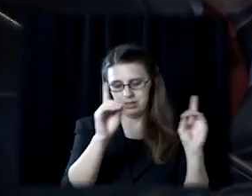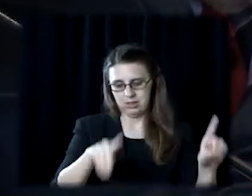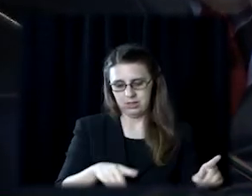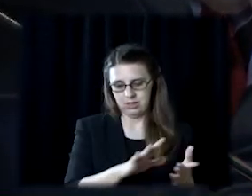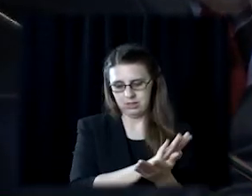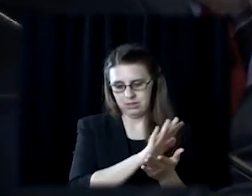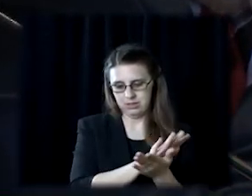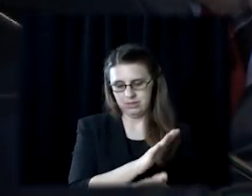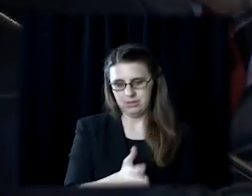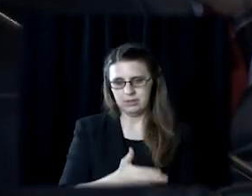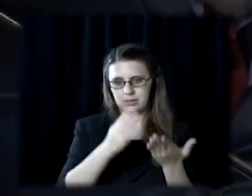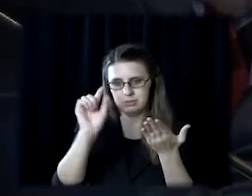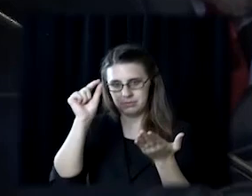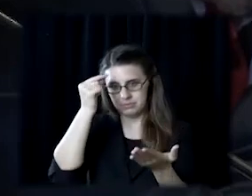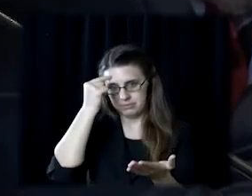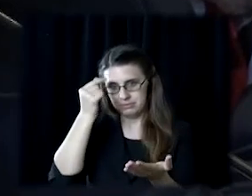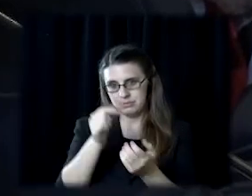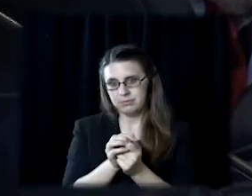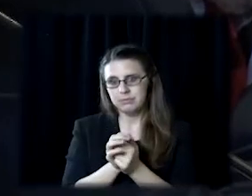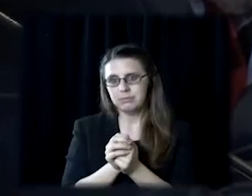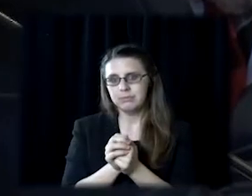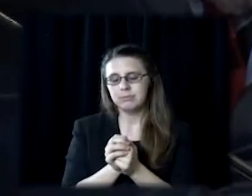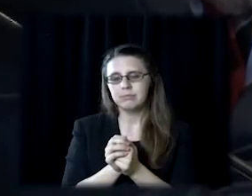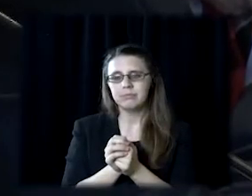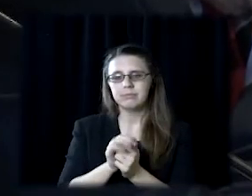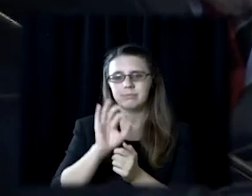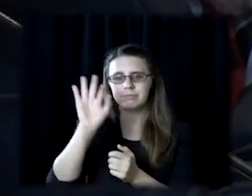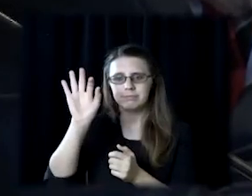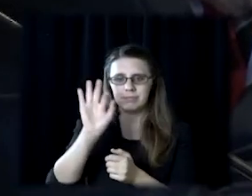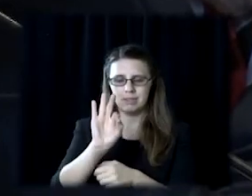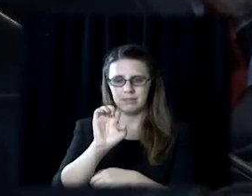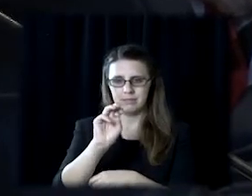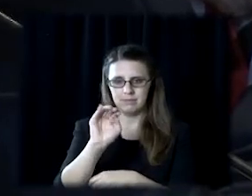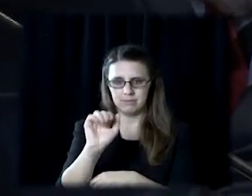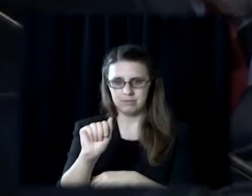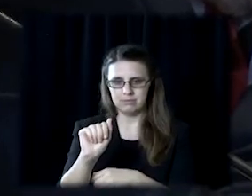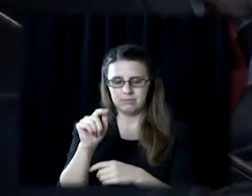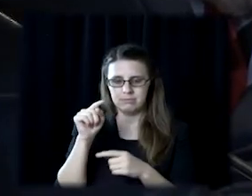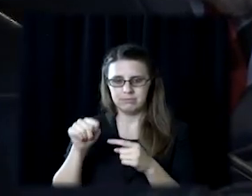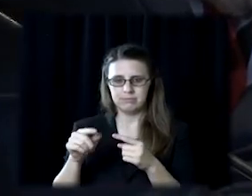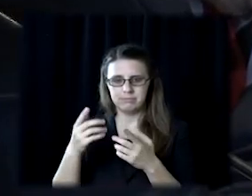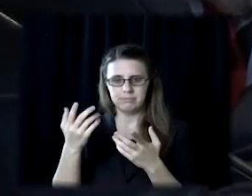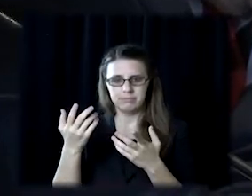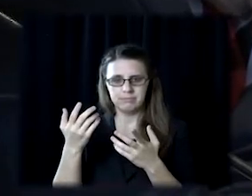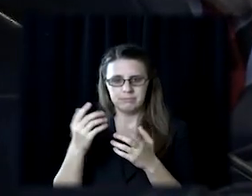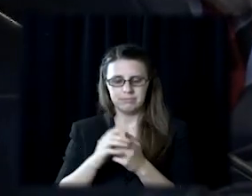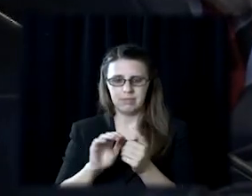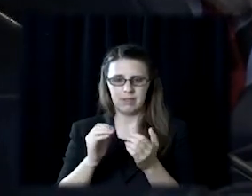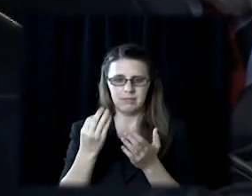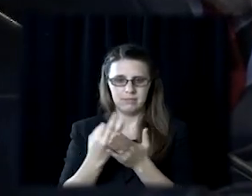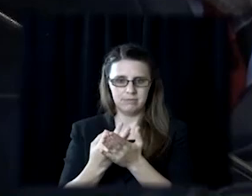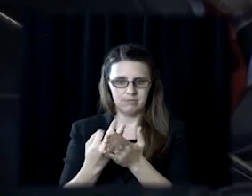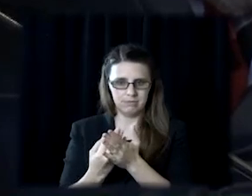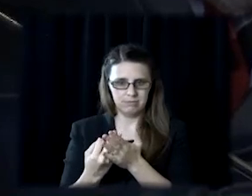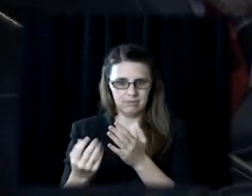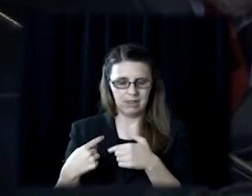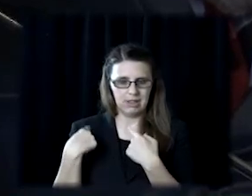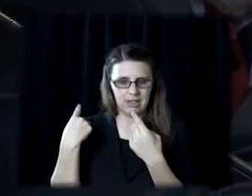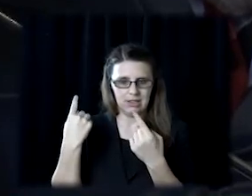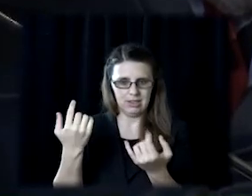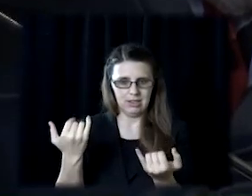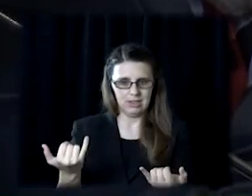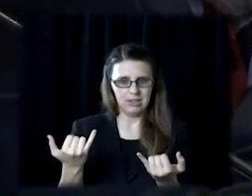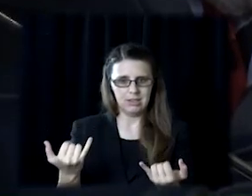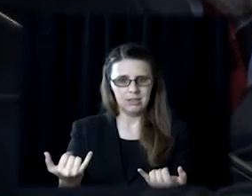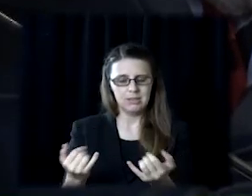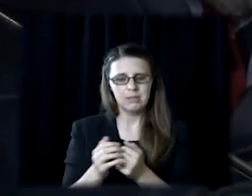gobierno. Financiamiento federal para la recuperación de desastres. En función del lento ritmo de financiamiento hasta la fecha y los mensajes